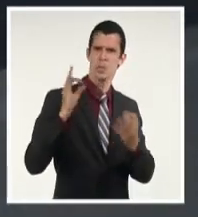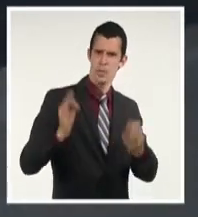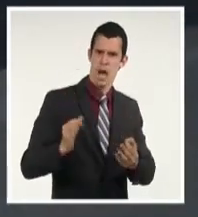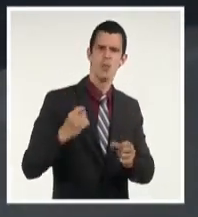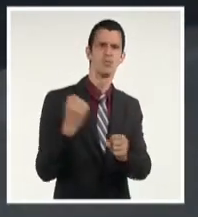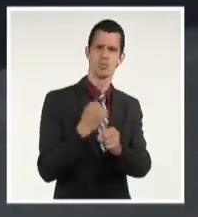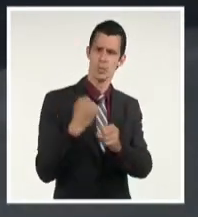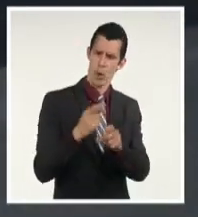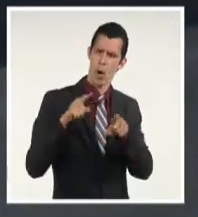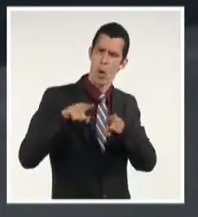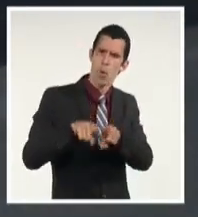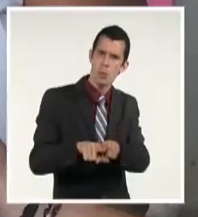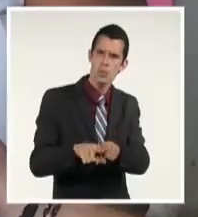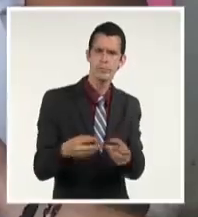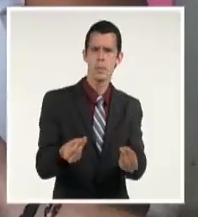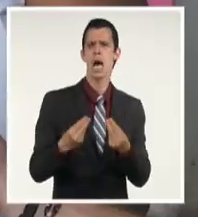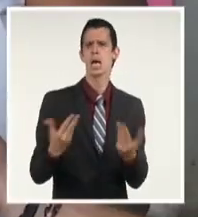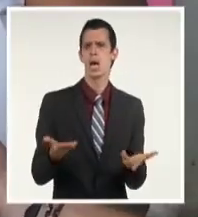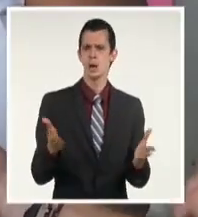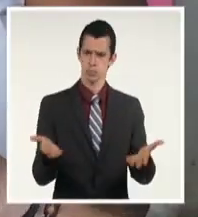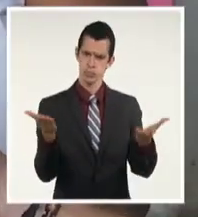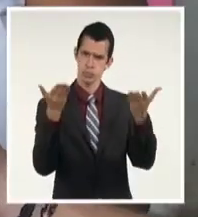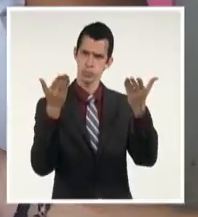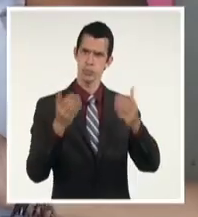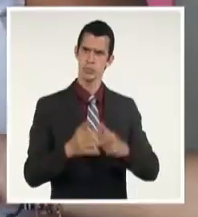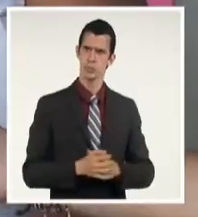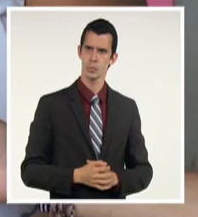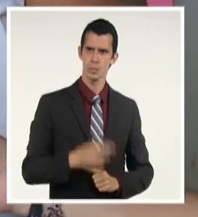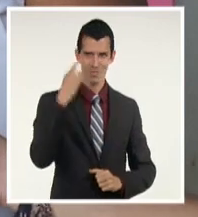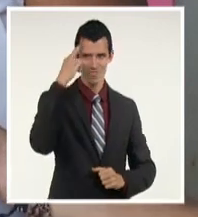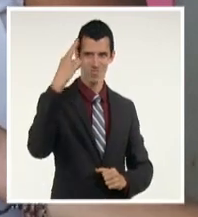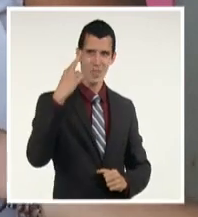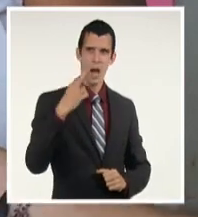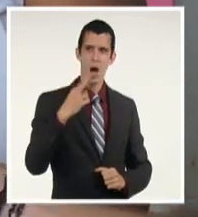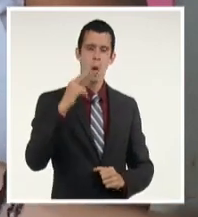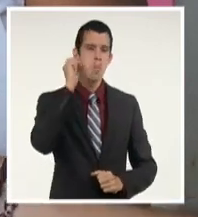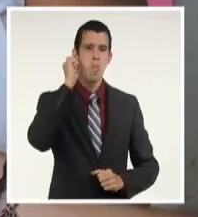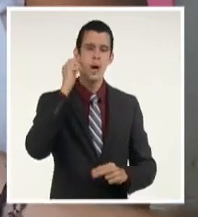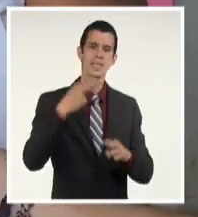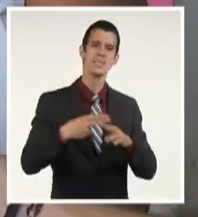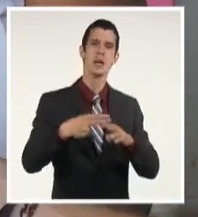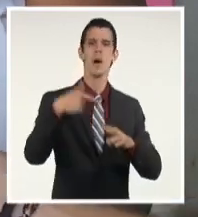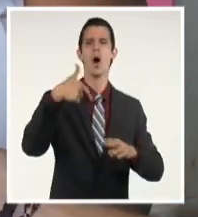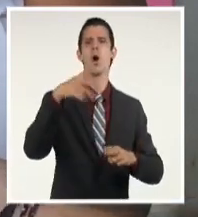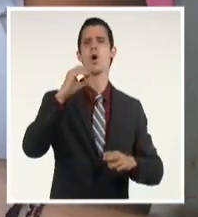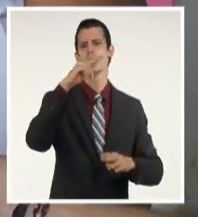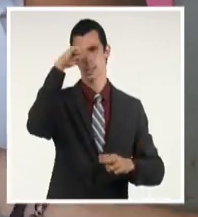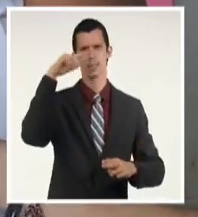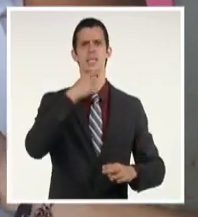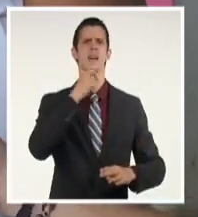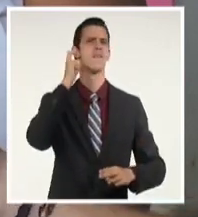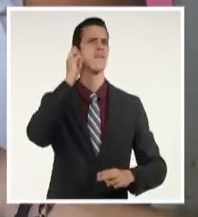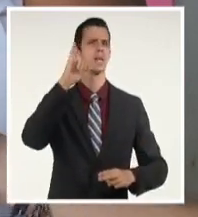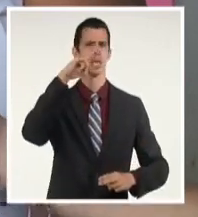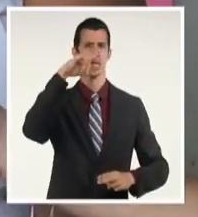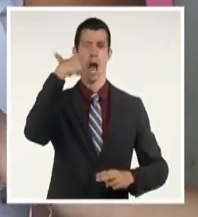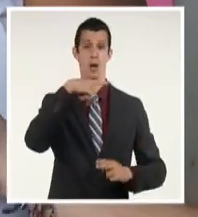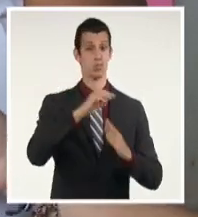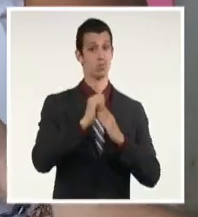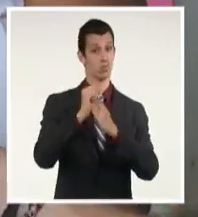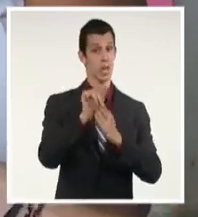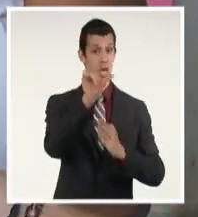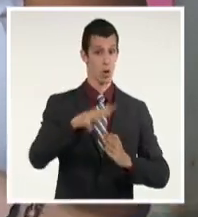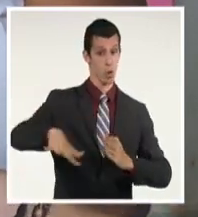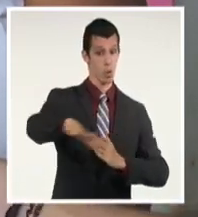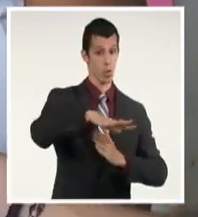Teníamos una jefa, Josefina Bocó Urtía, que nos enseñó que con